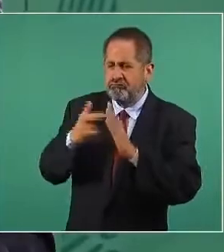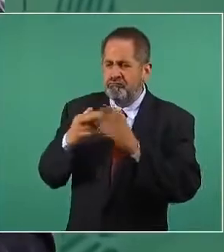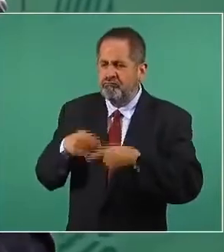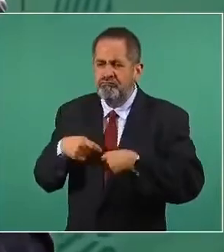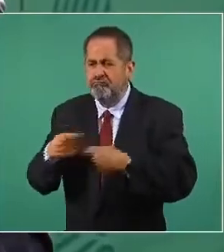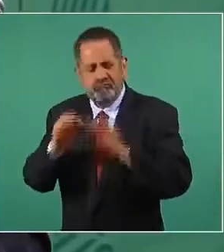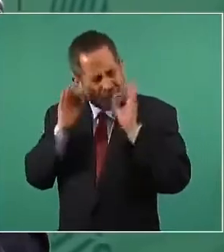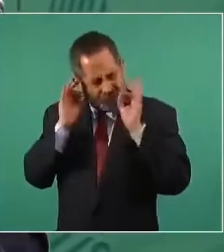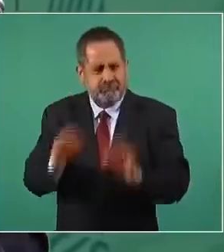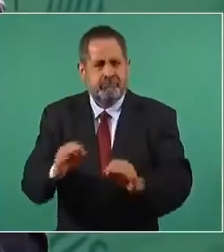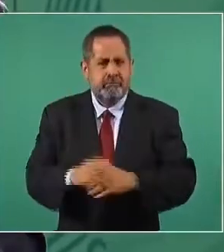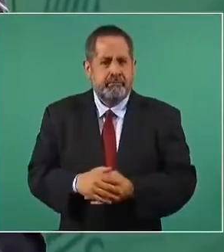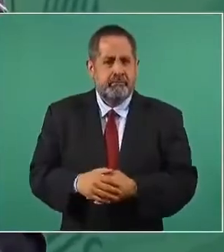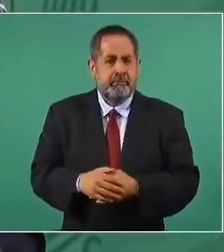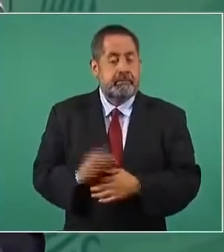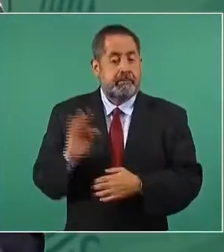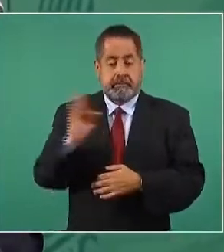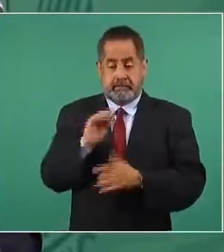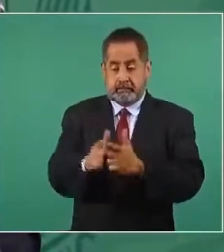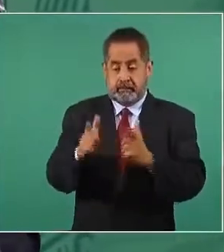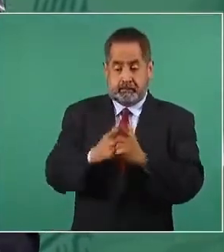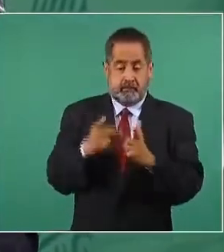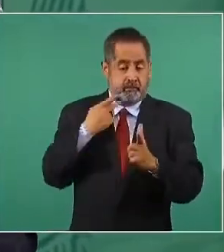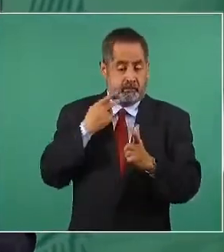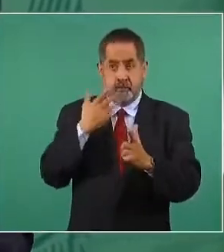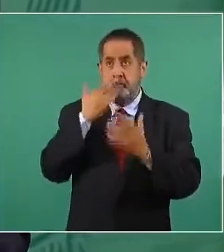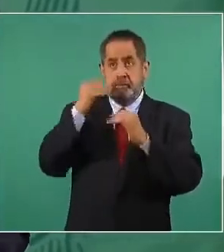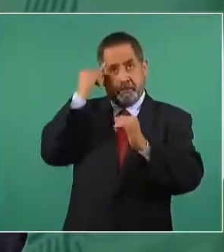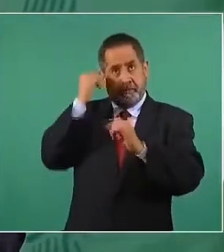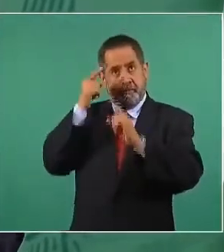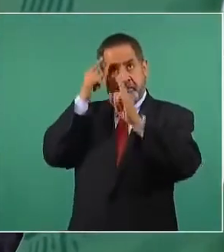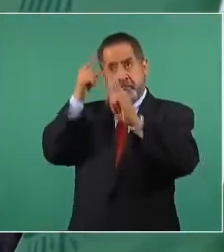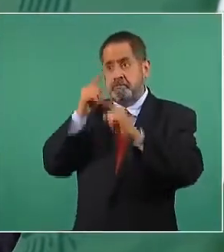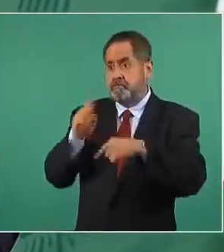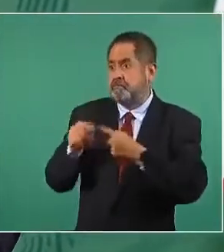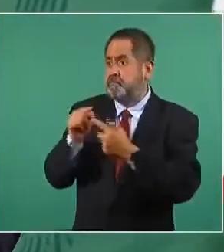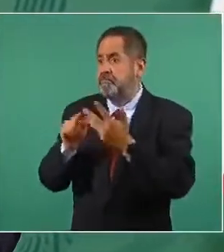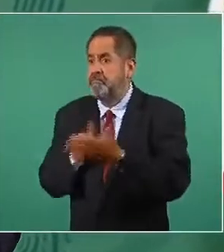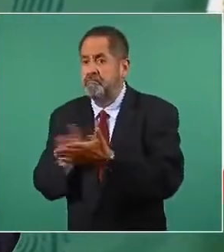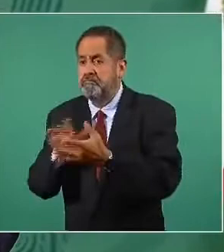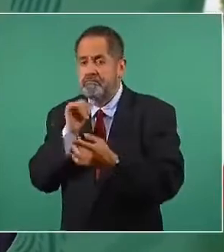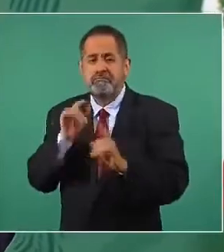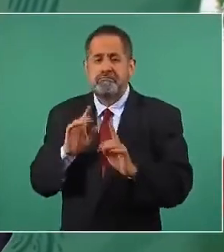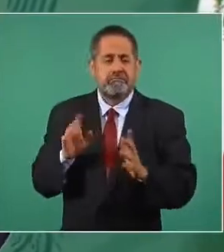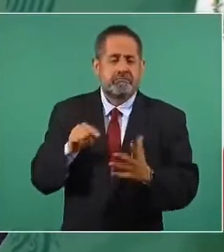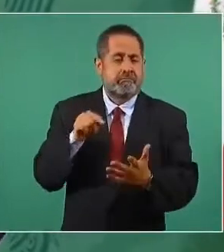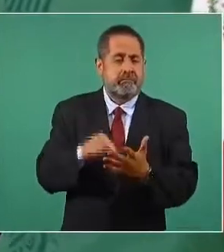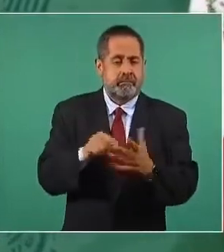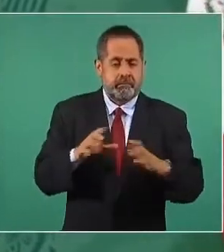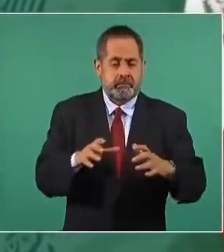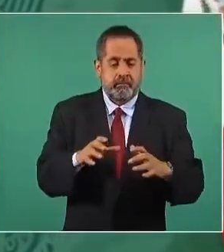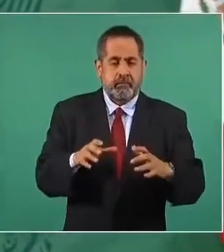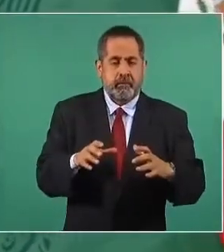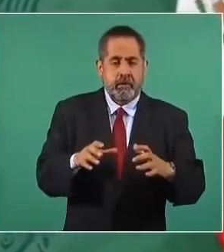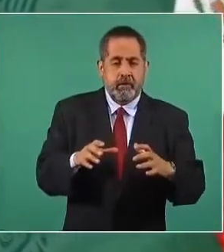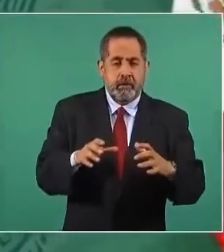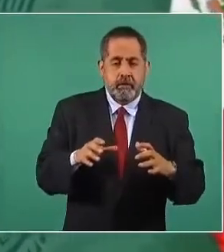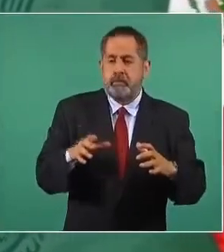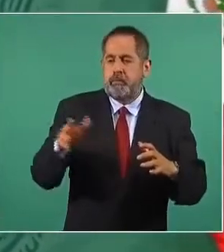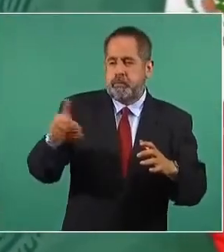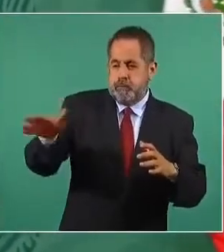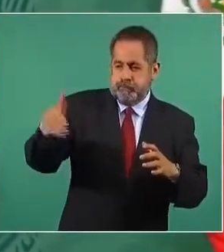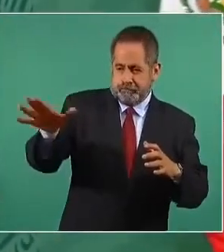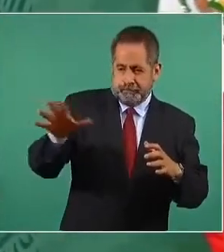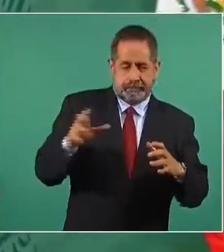partido que no tiene esos objetivos, que no tiene esos ideales, en donde el pueblo no